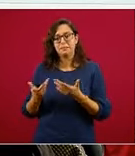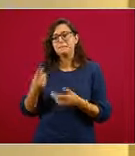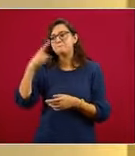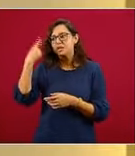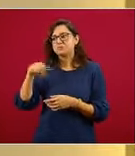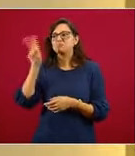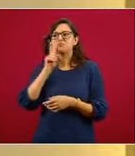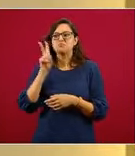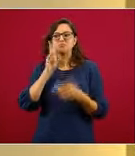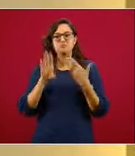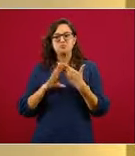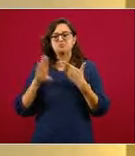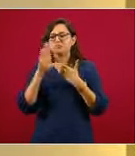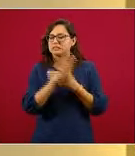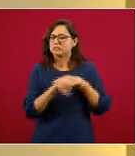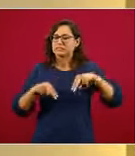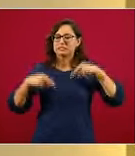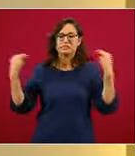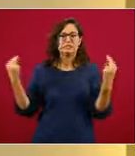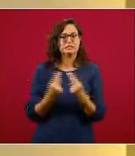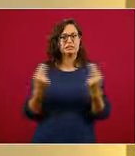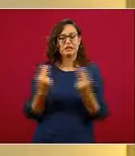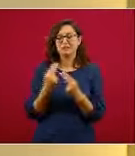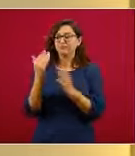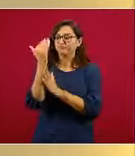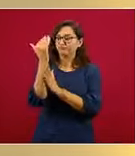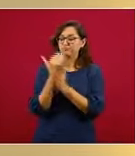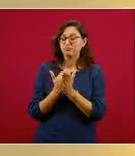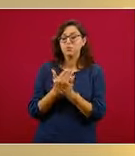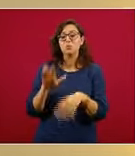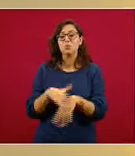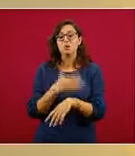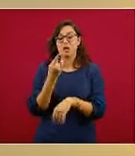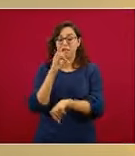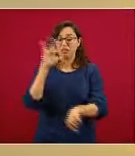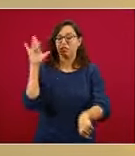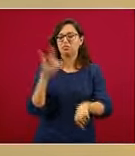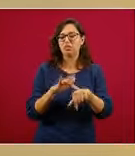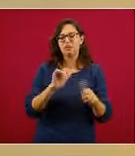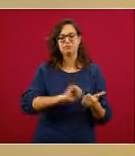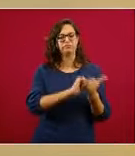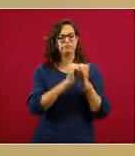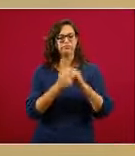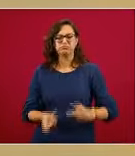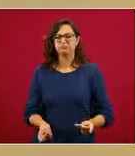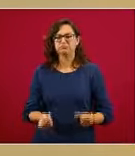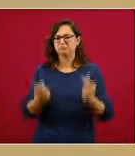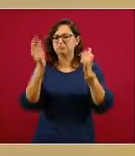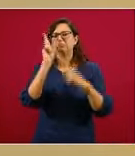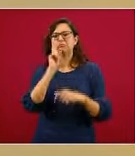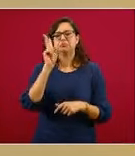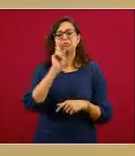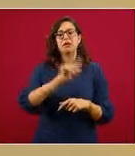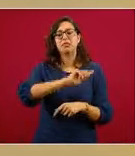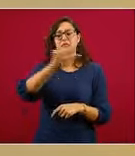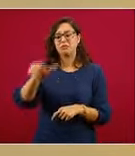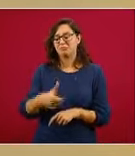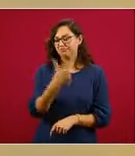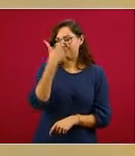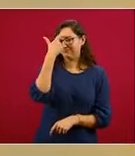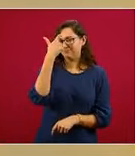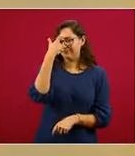se pongan en contacto con esta sustancia, que es muy adictiva, genera muchos síntomas psiquiátricos y genera sobredosis de